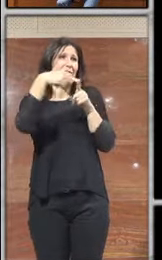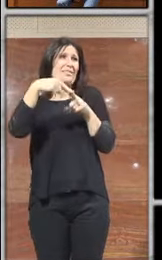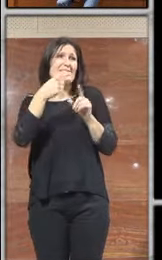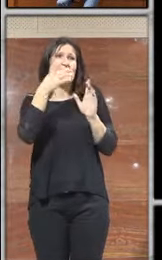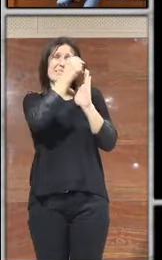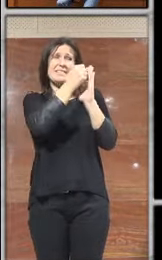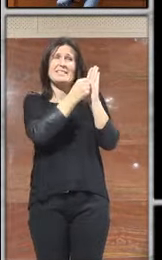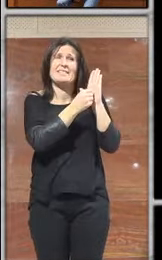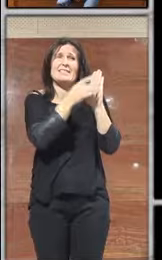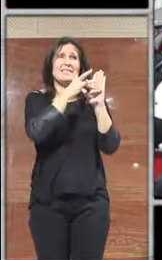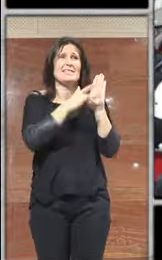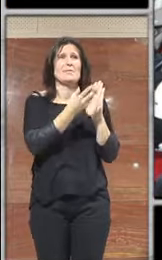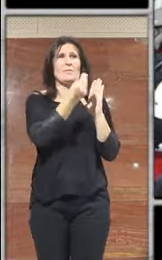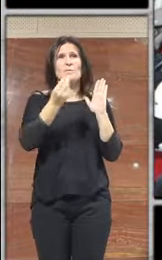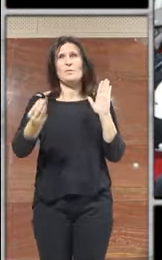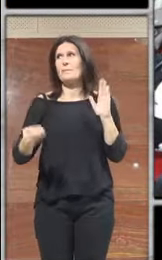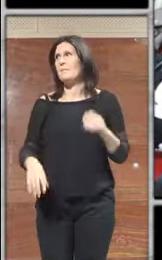escritas. Gracias.